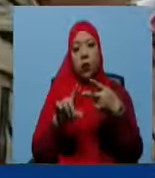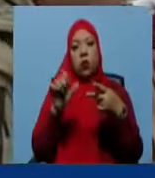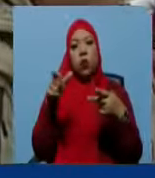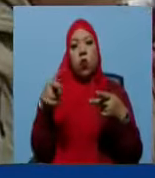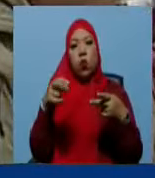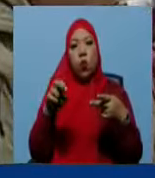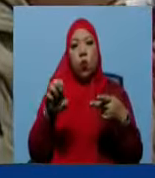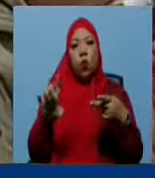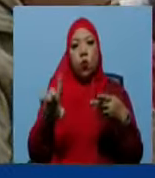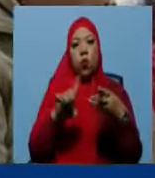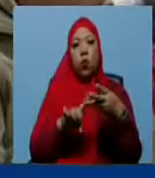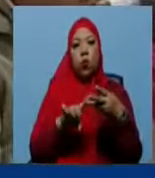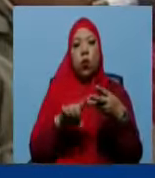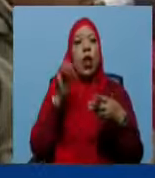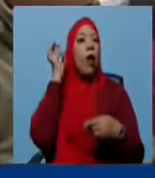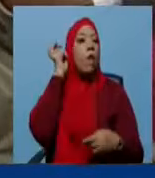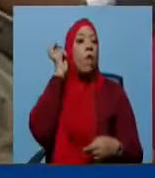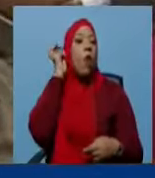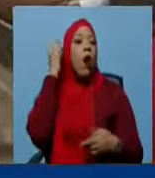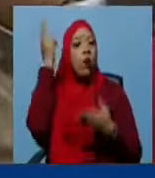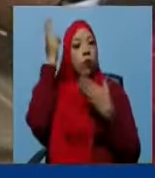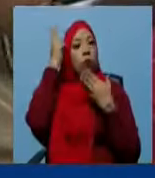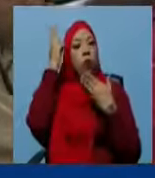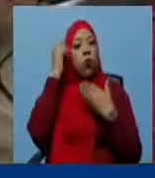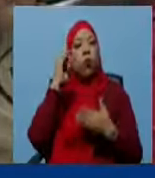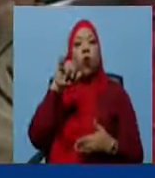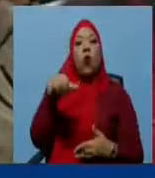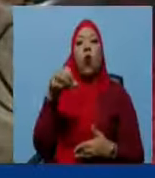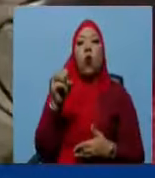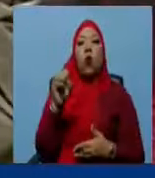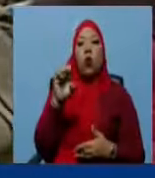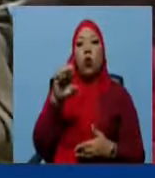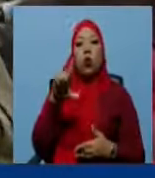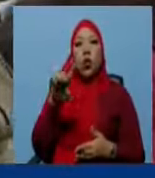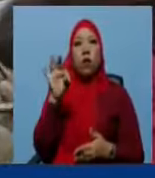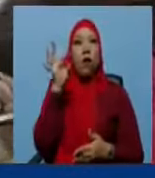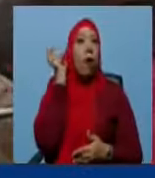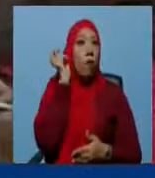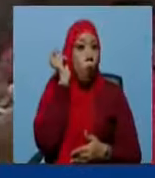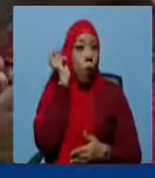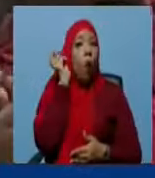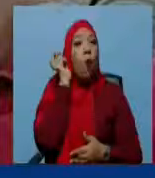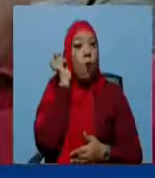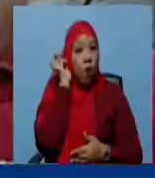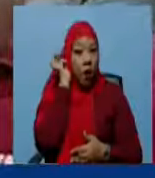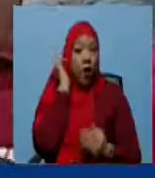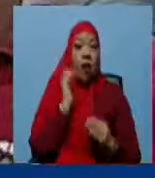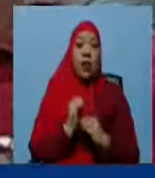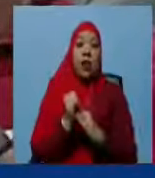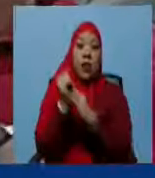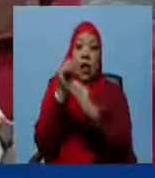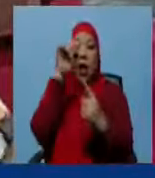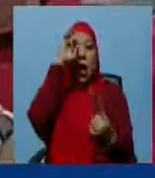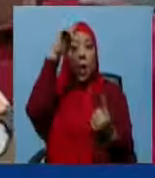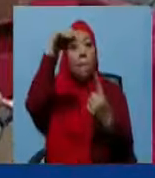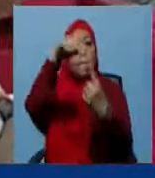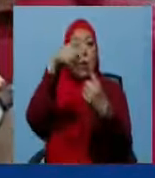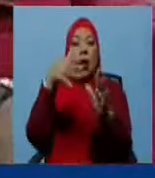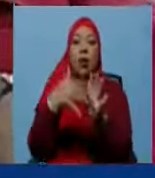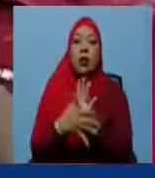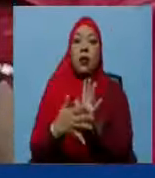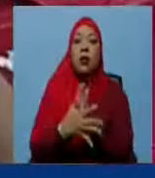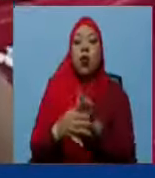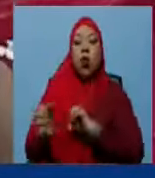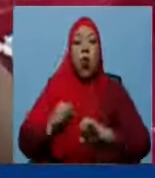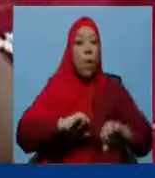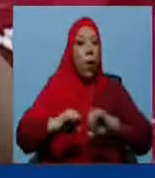la historia, Josefa Joaquina Sánchez, nuestra heroína que marca el rumbo de